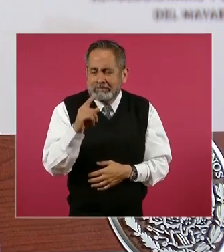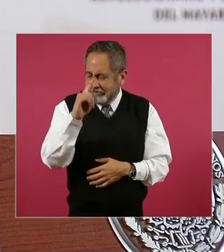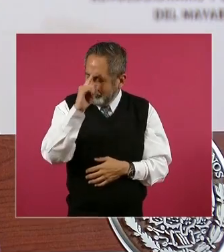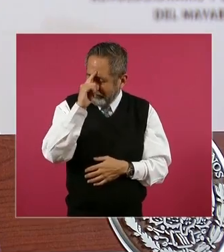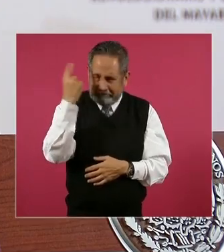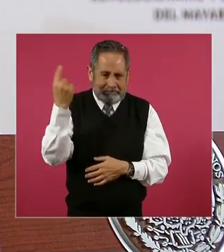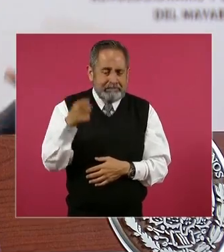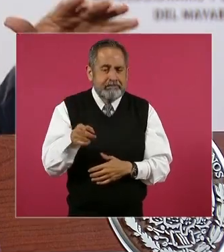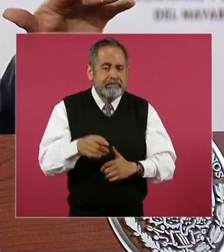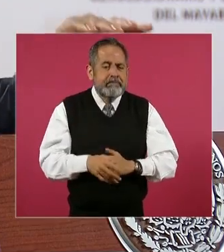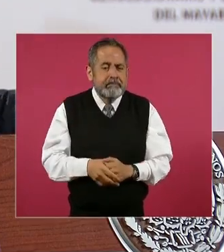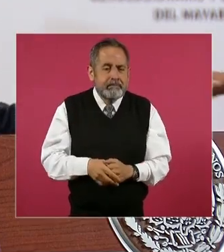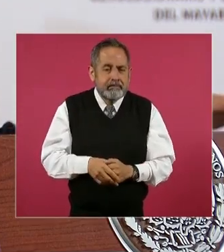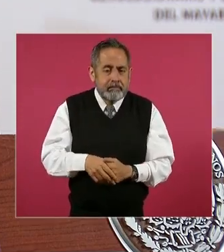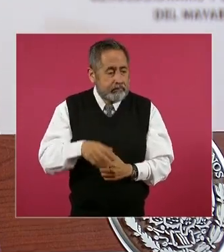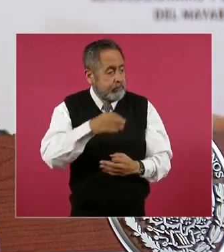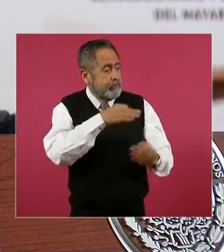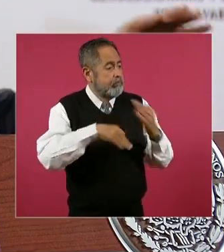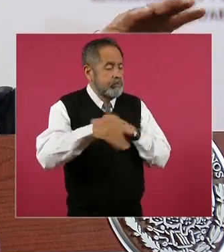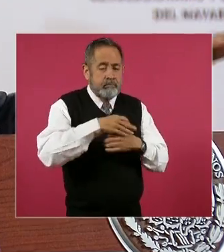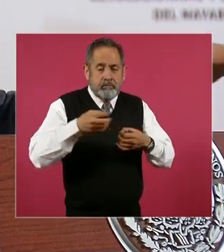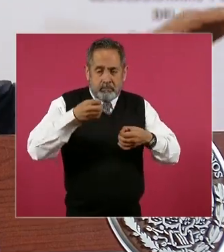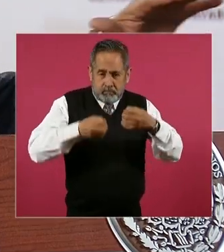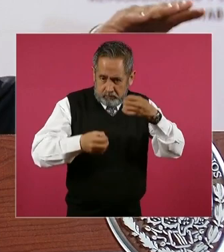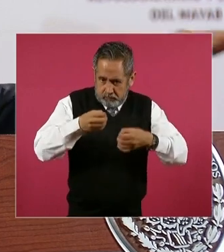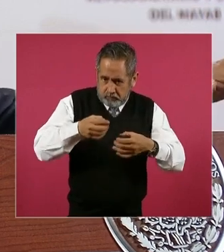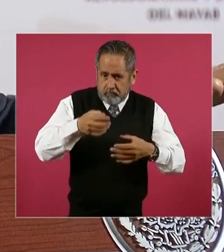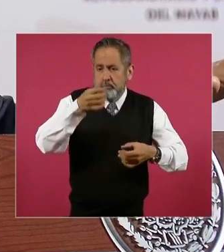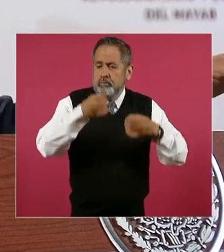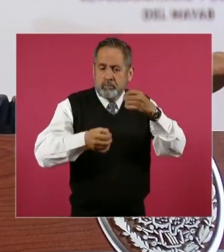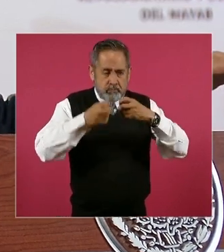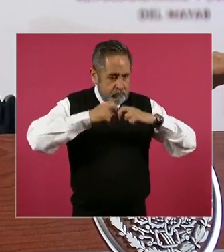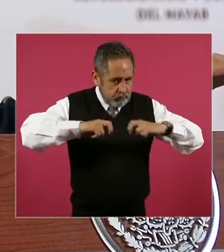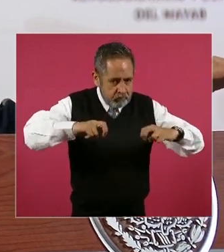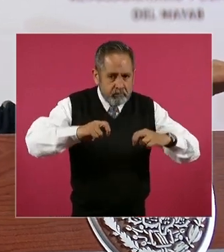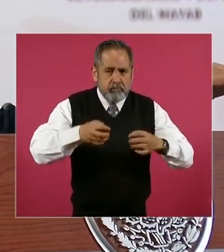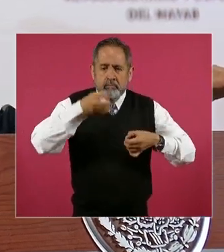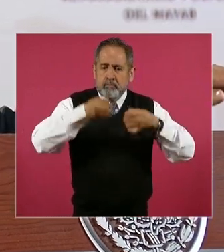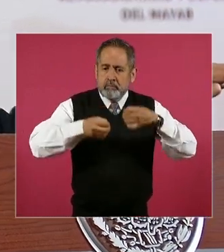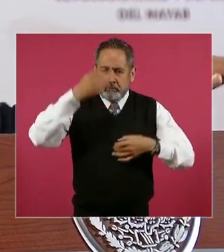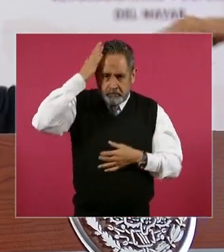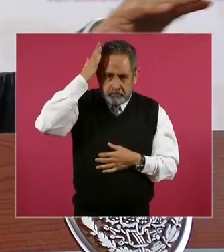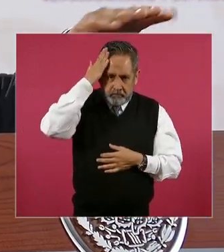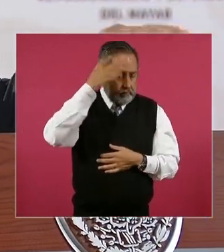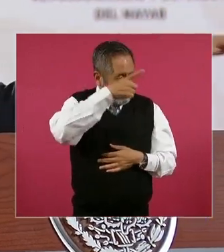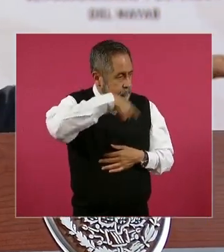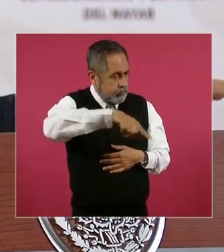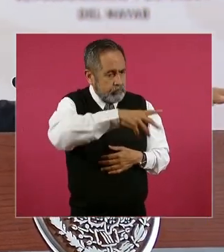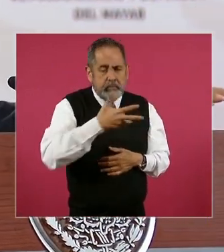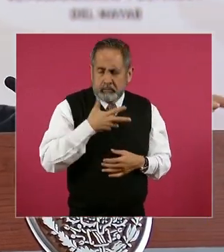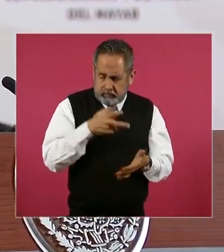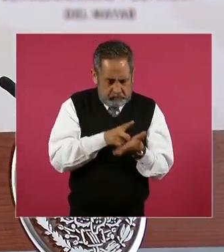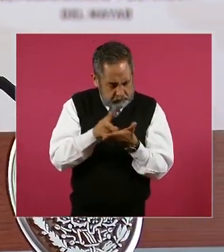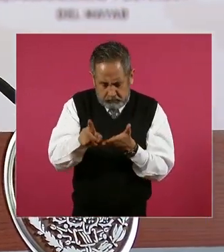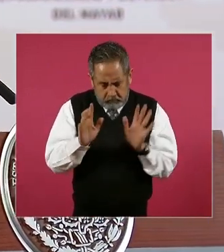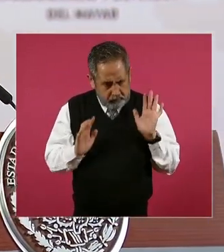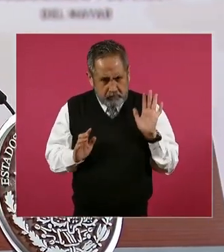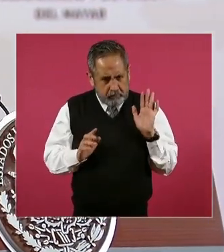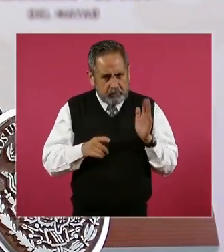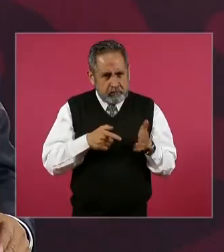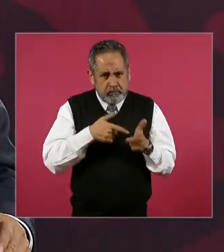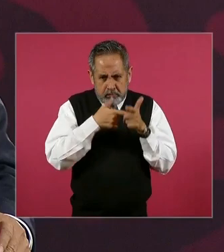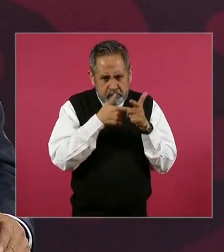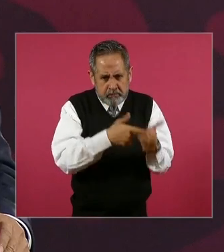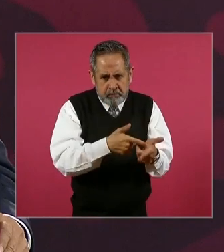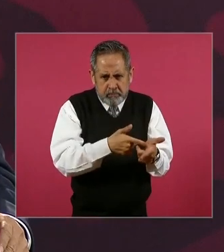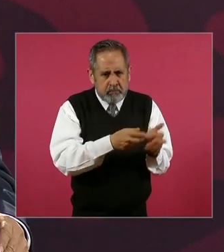sencillo todos los jueces magistrados ministros tienen derecho